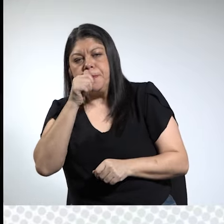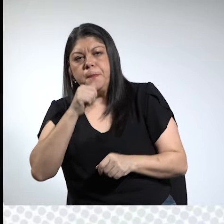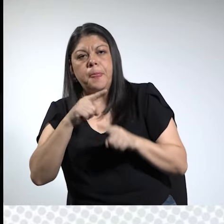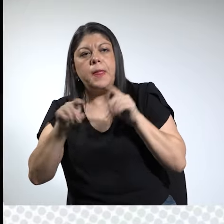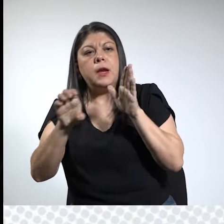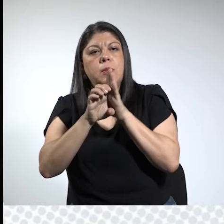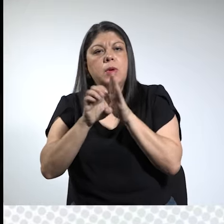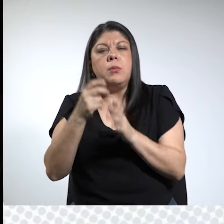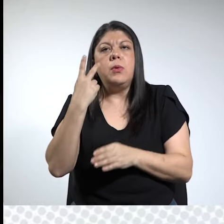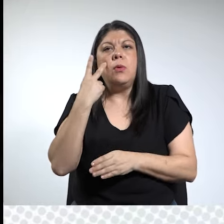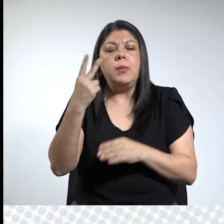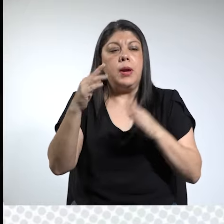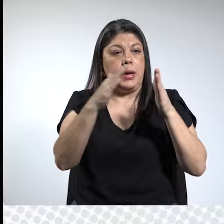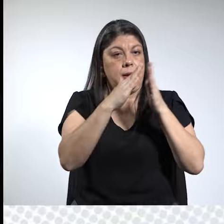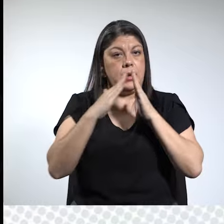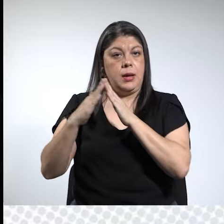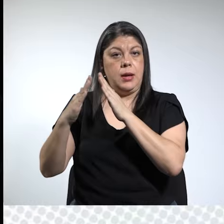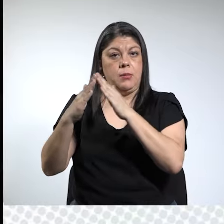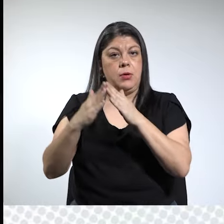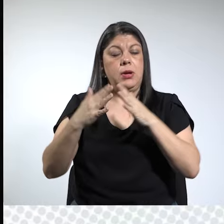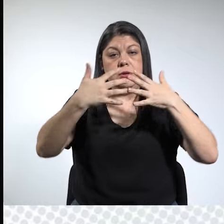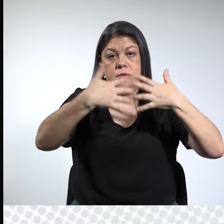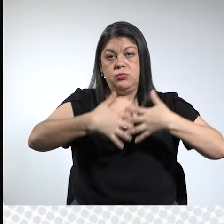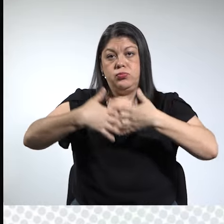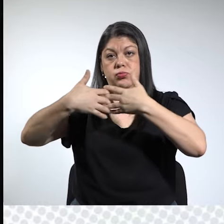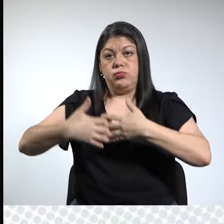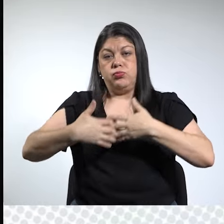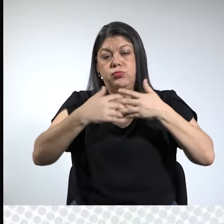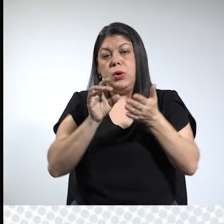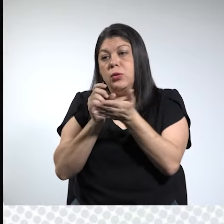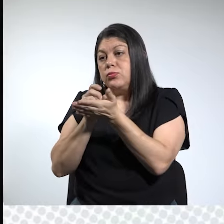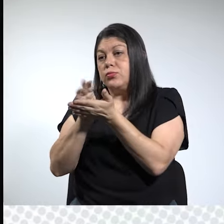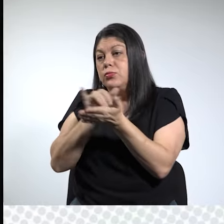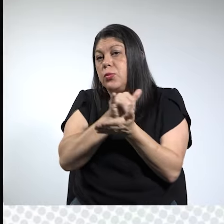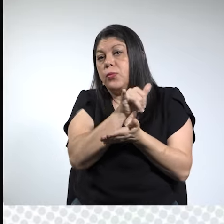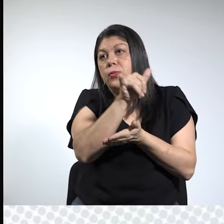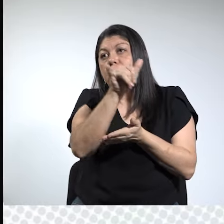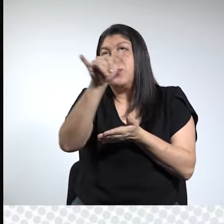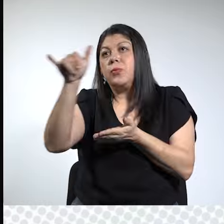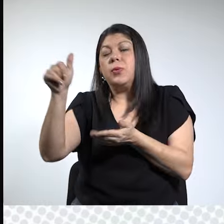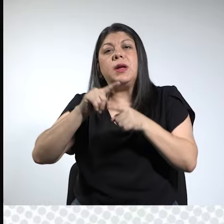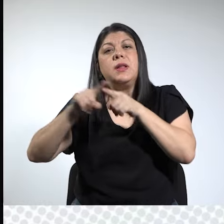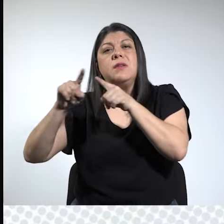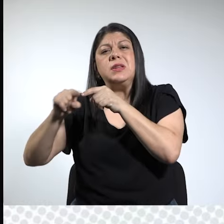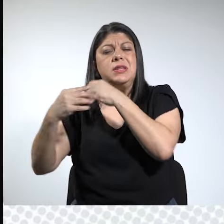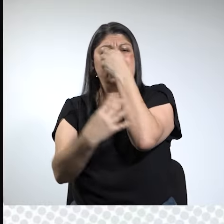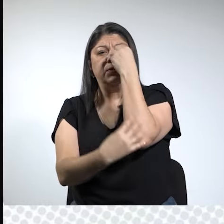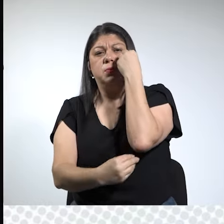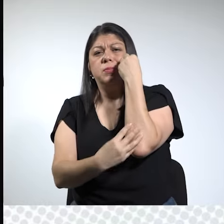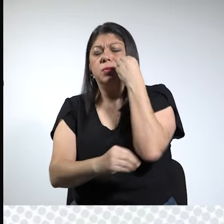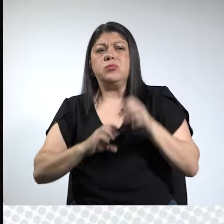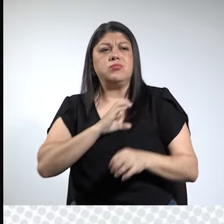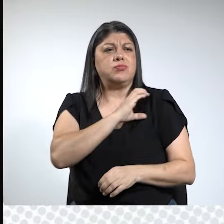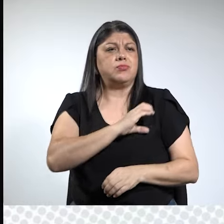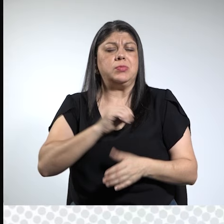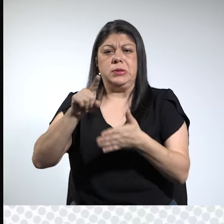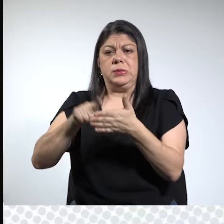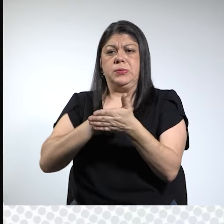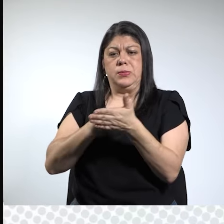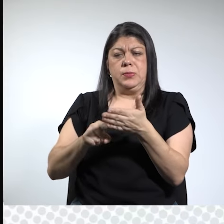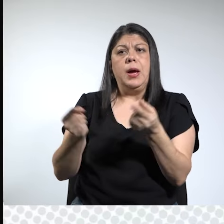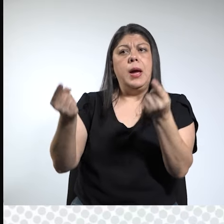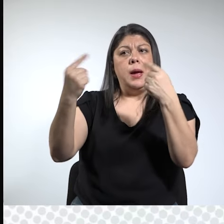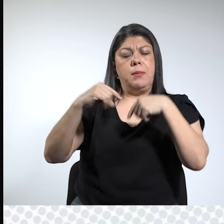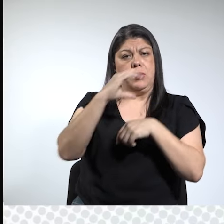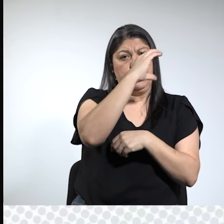por ejemplo, mire usted la población que Estados Unidos saca de su país y la manda en un avión en condiciones deplorables, y a Costa Rica llegó